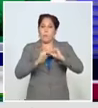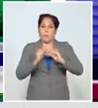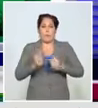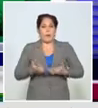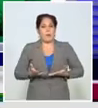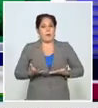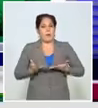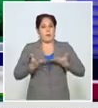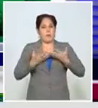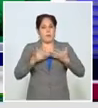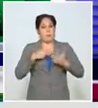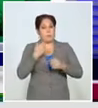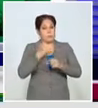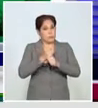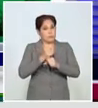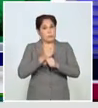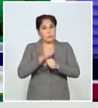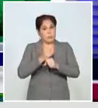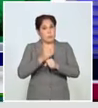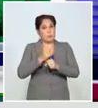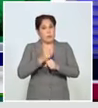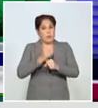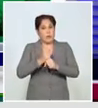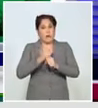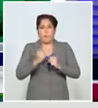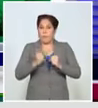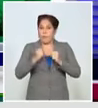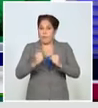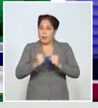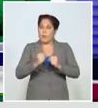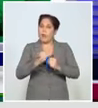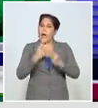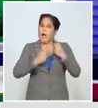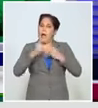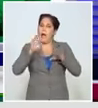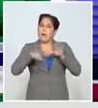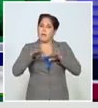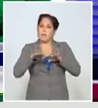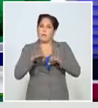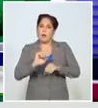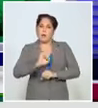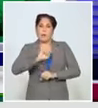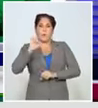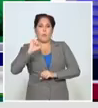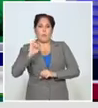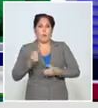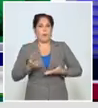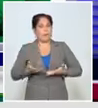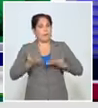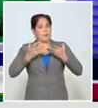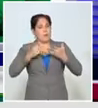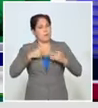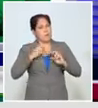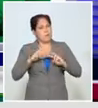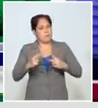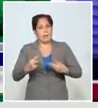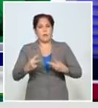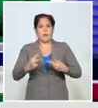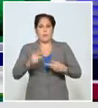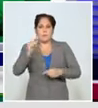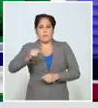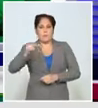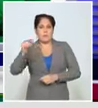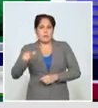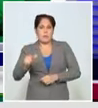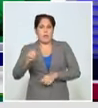se trabaja y generalmente se logran recuperar. Pero de todas formas, reiteramos, pacientes incluso